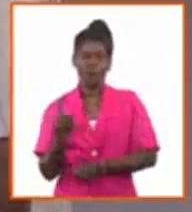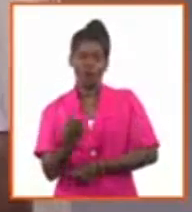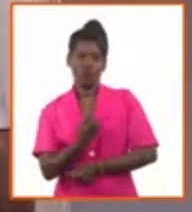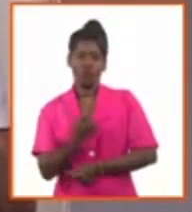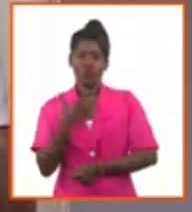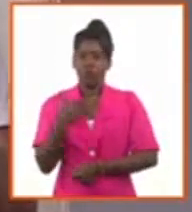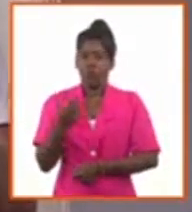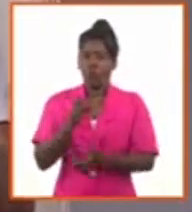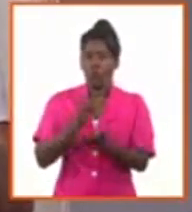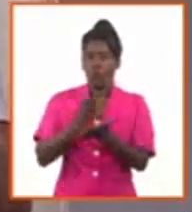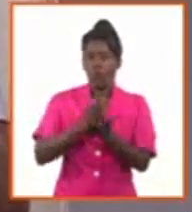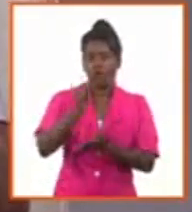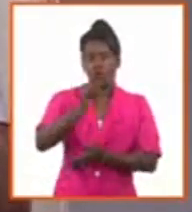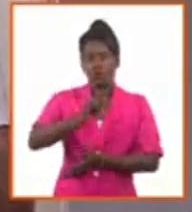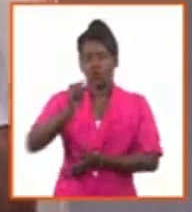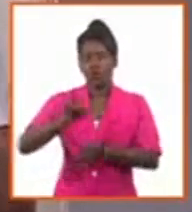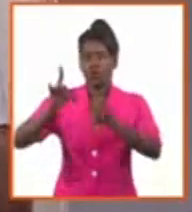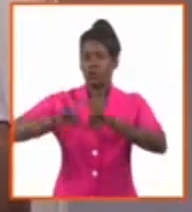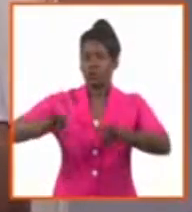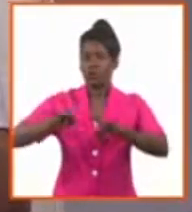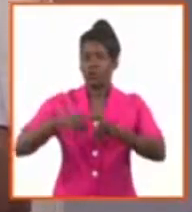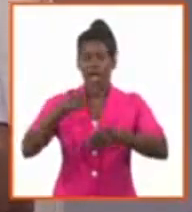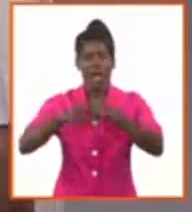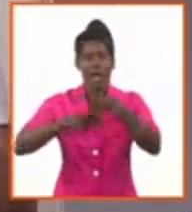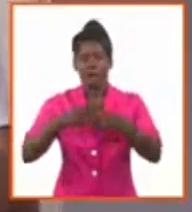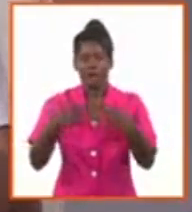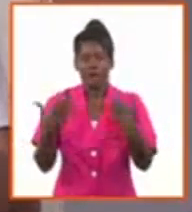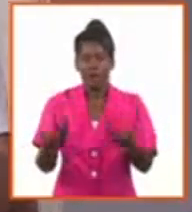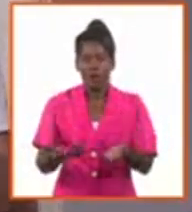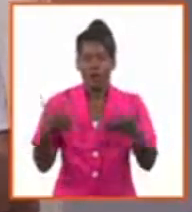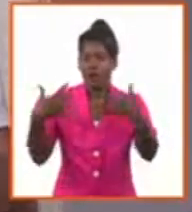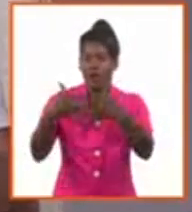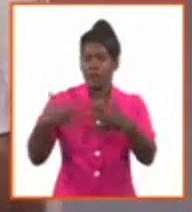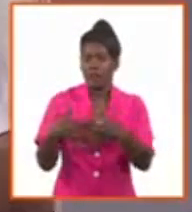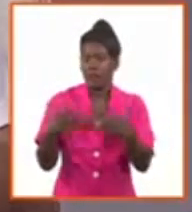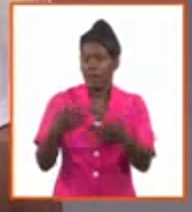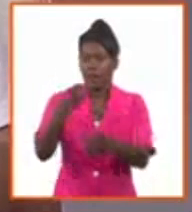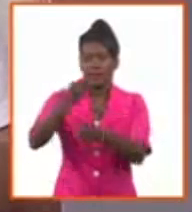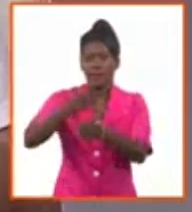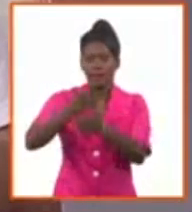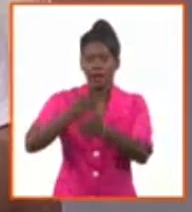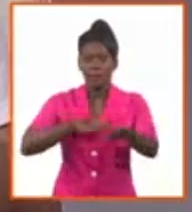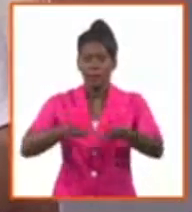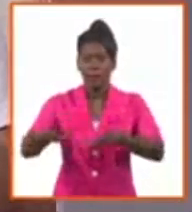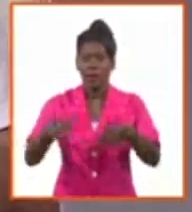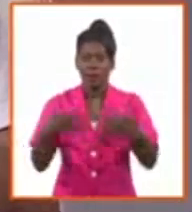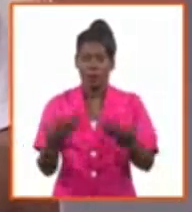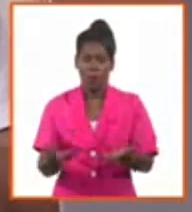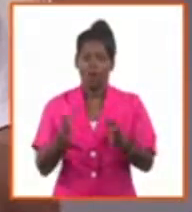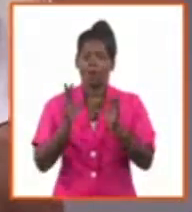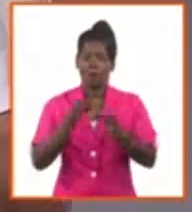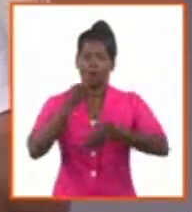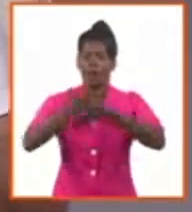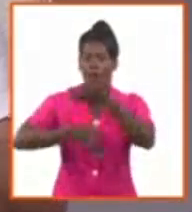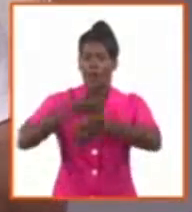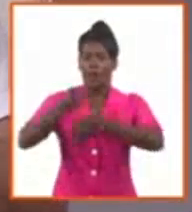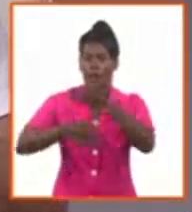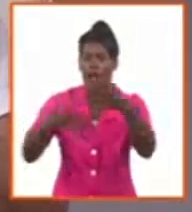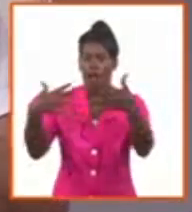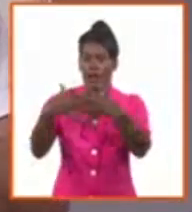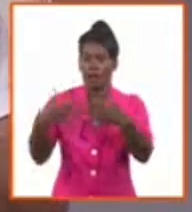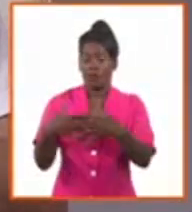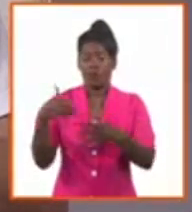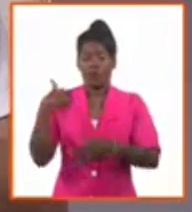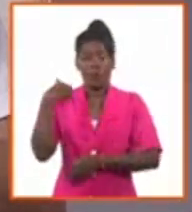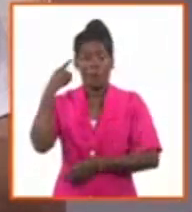las universidades y tiene que, por supuesto, caracterizarse por las peculiaridades de nuestros estudiantes. Aspiramos que